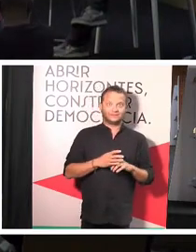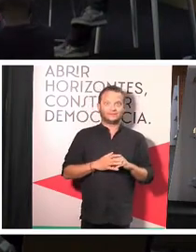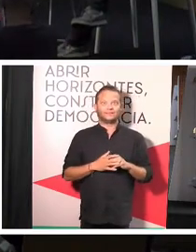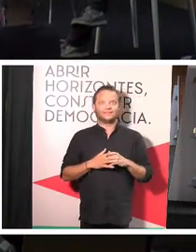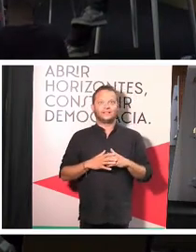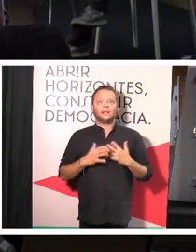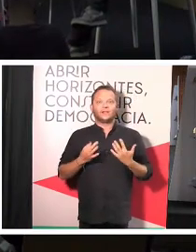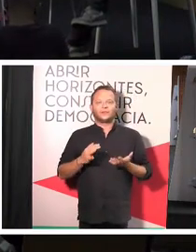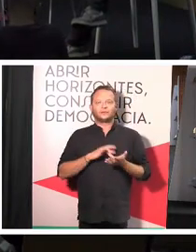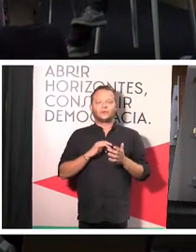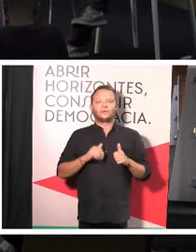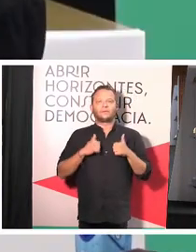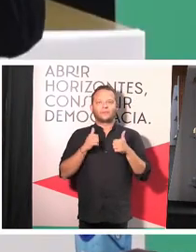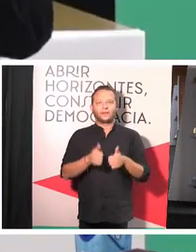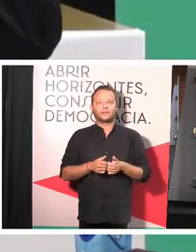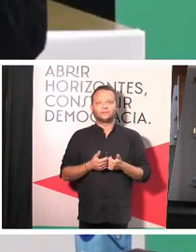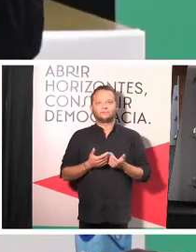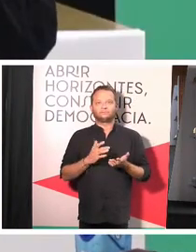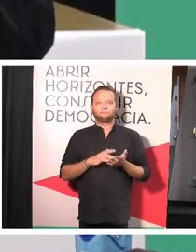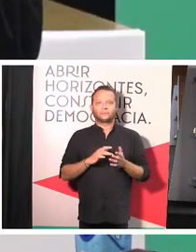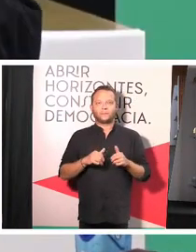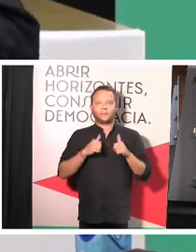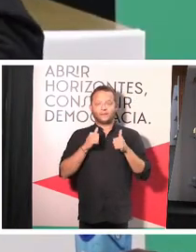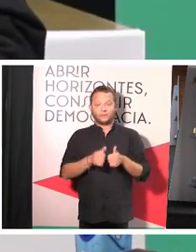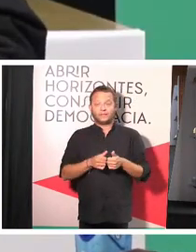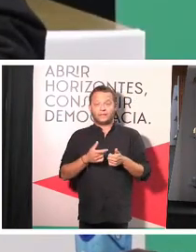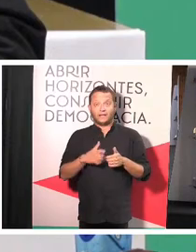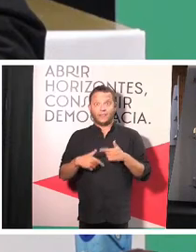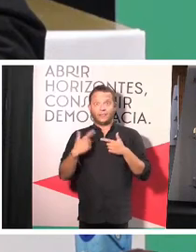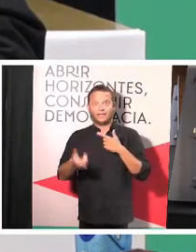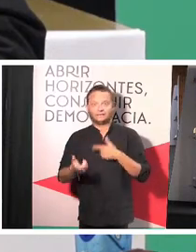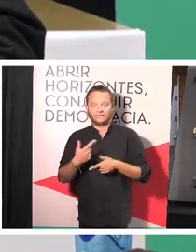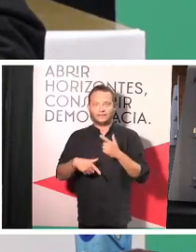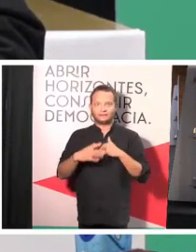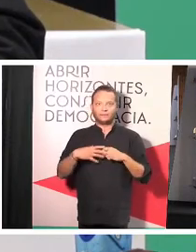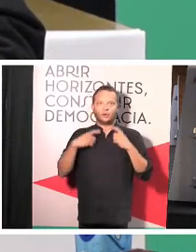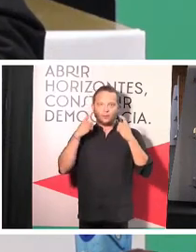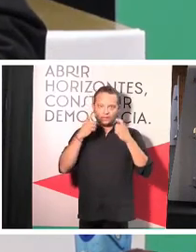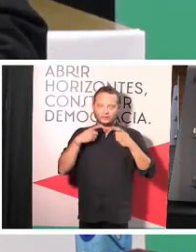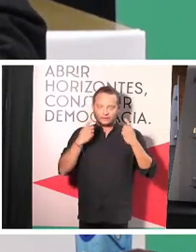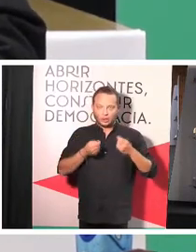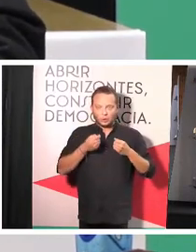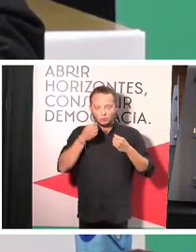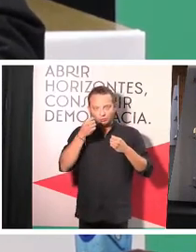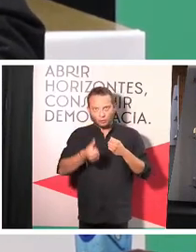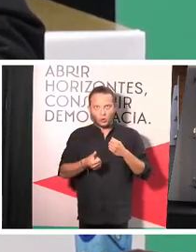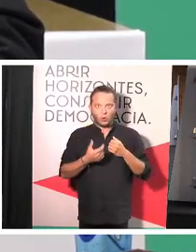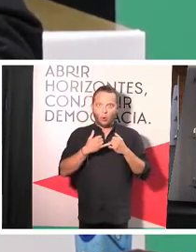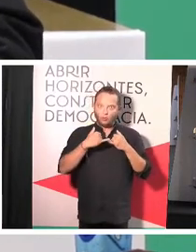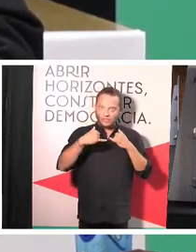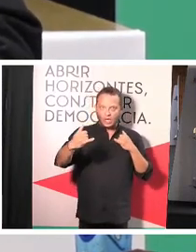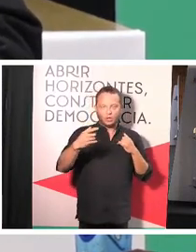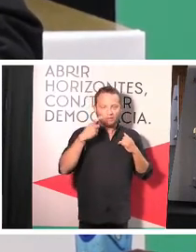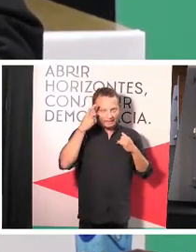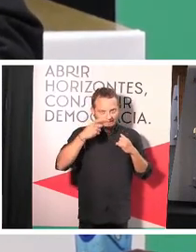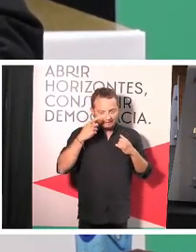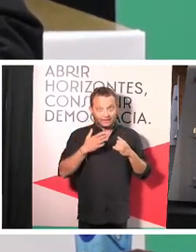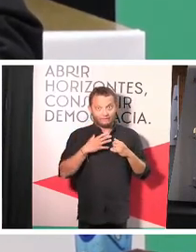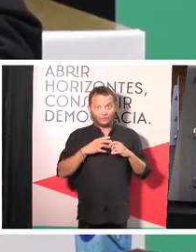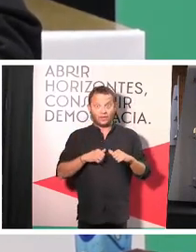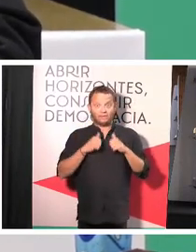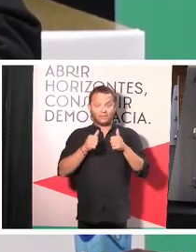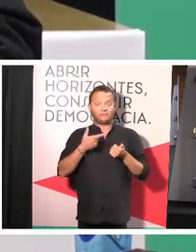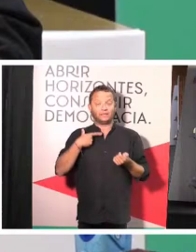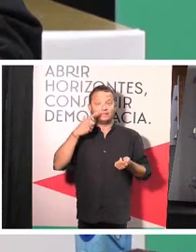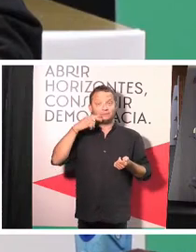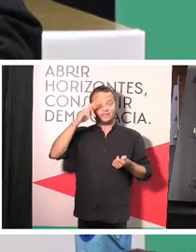Entonces, bueno, voy a empezar y ya os digo, voy a ir seguramente adelante y atrás, pero voy a intentar seguir un poco un hilo. Voy a partir de